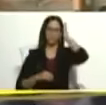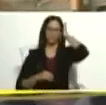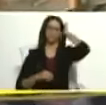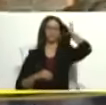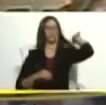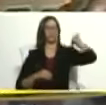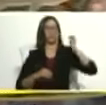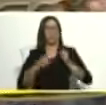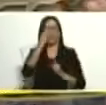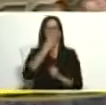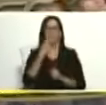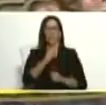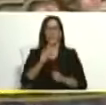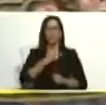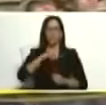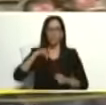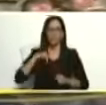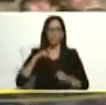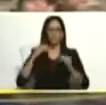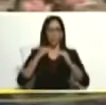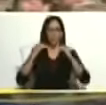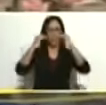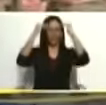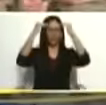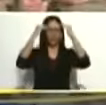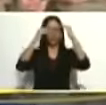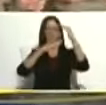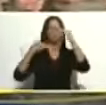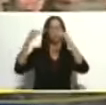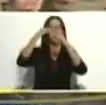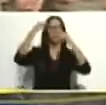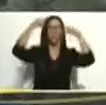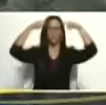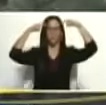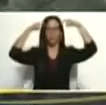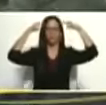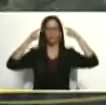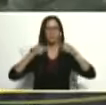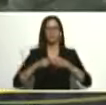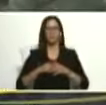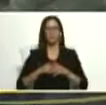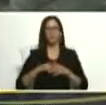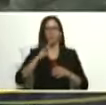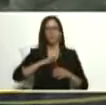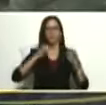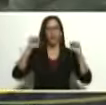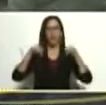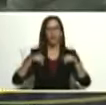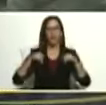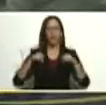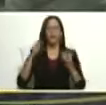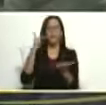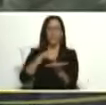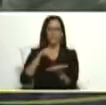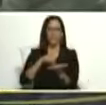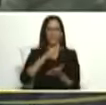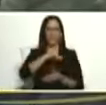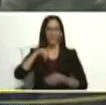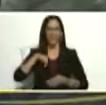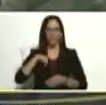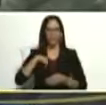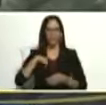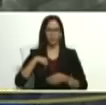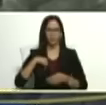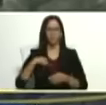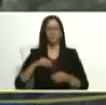compromiso con nuestro comandante supremo Hugo Rafael Chávez Frías, que está aquí presente con nosotros en la